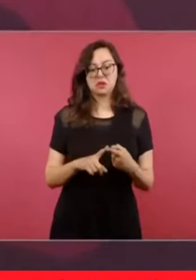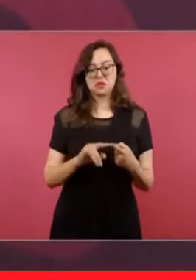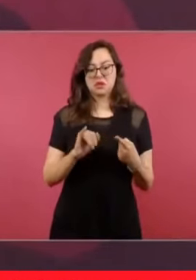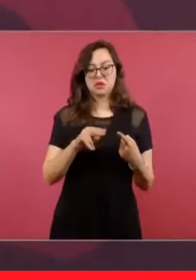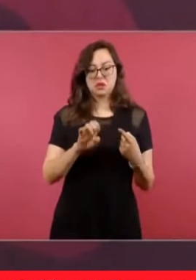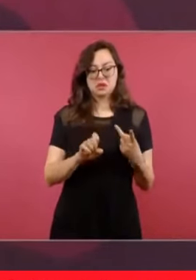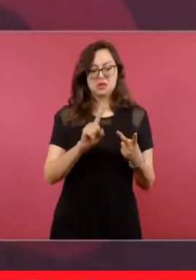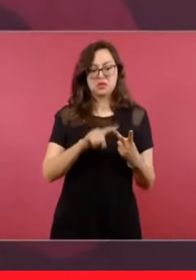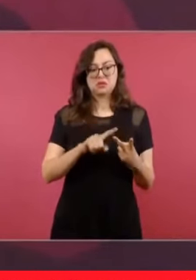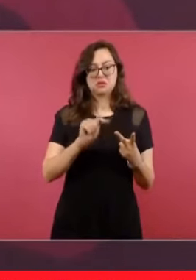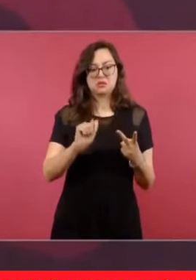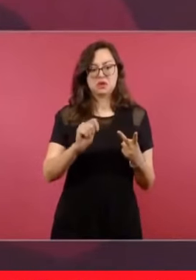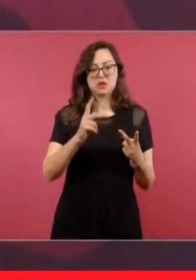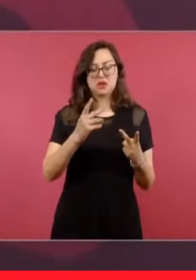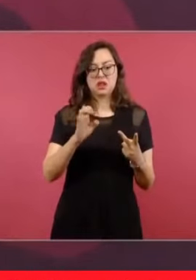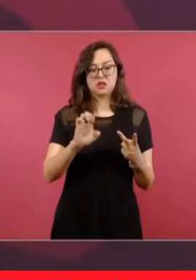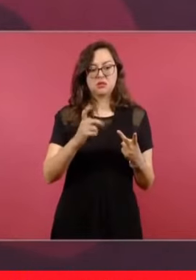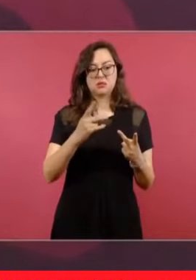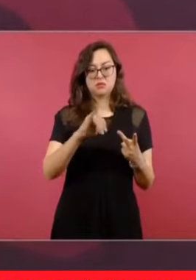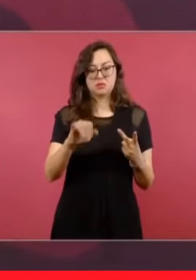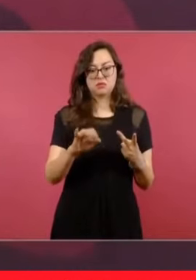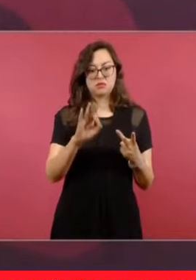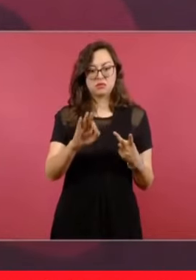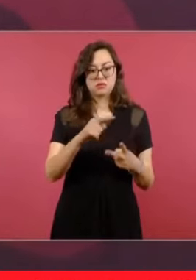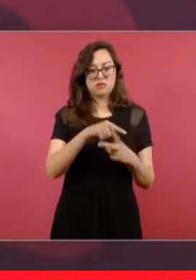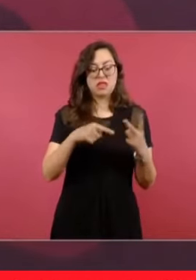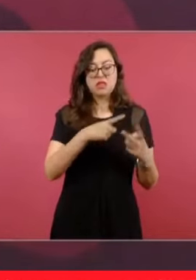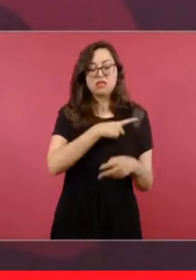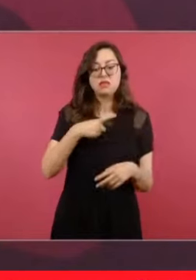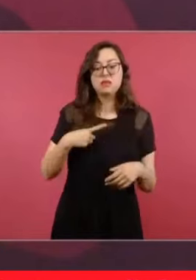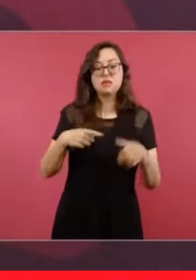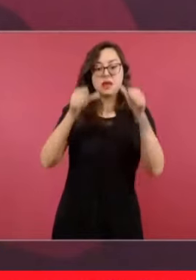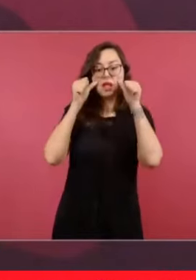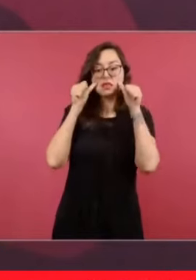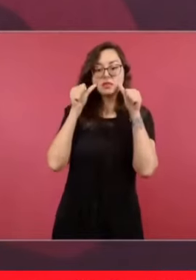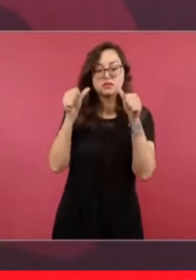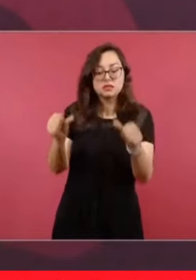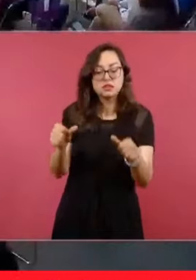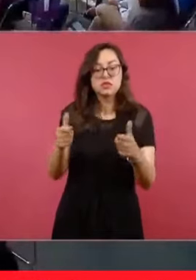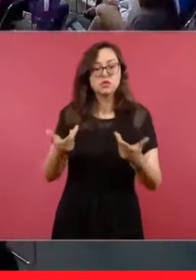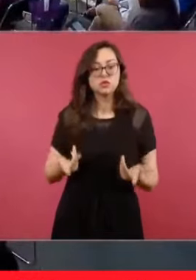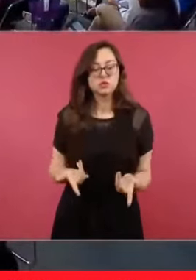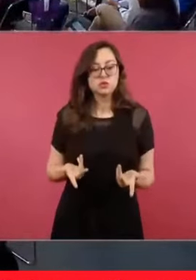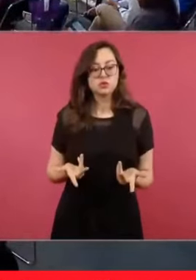tribunal les hagan caso que no se